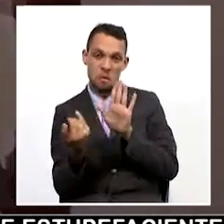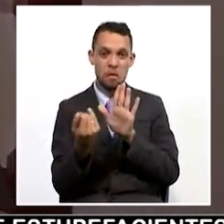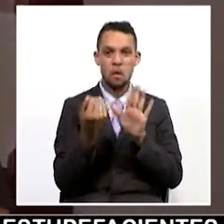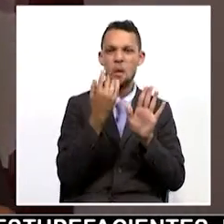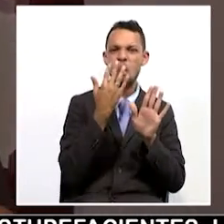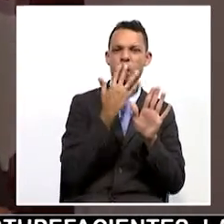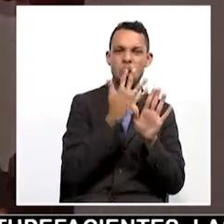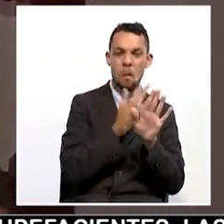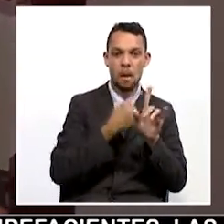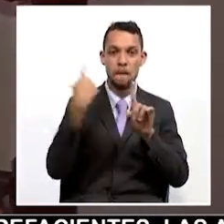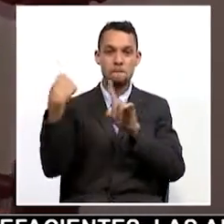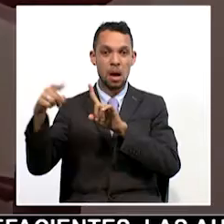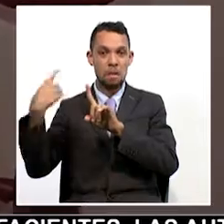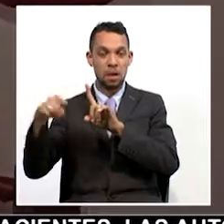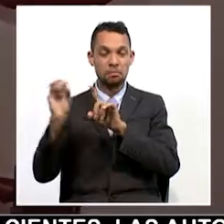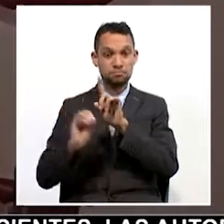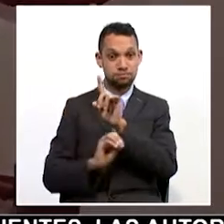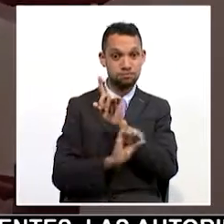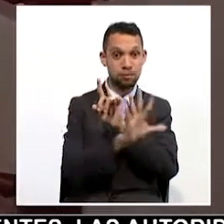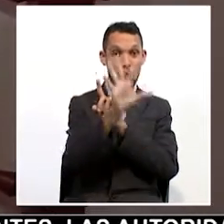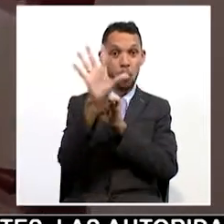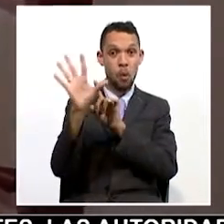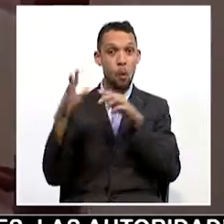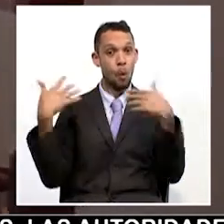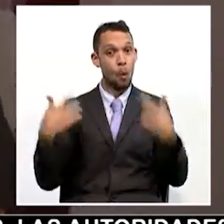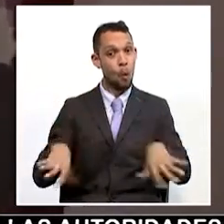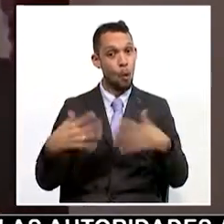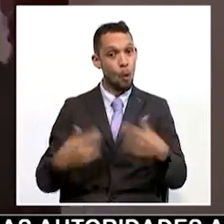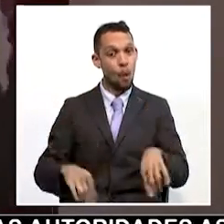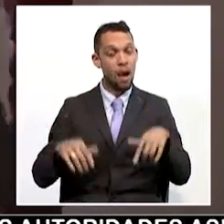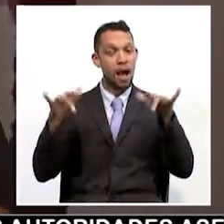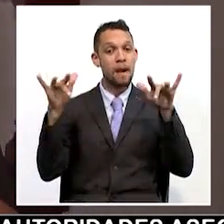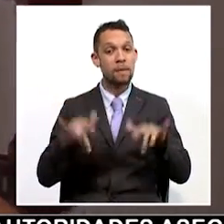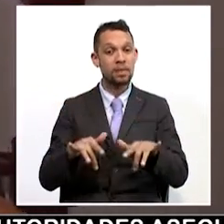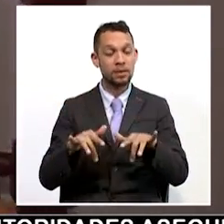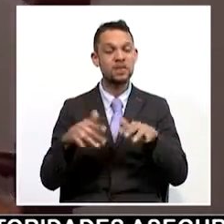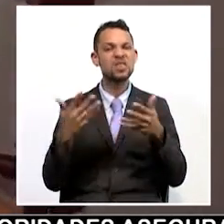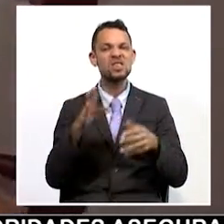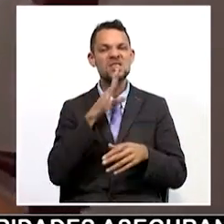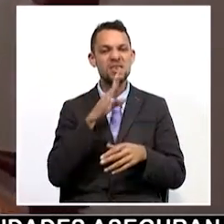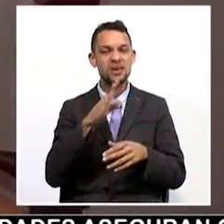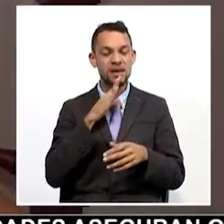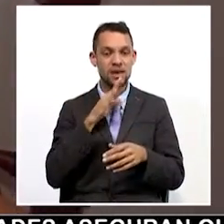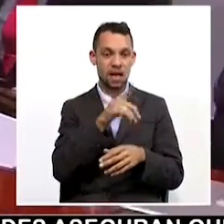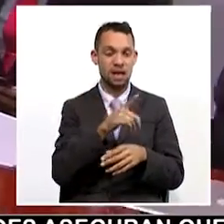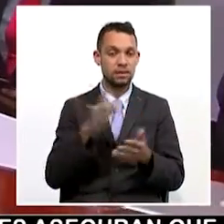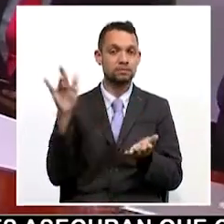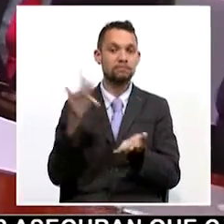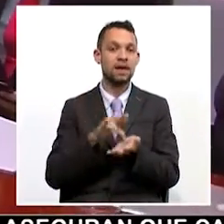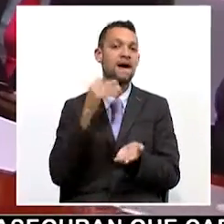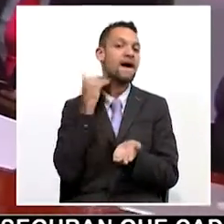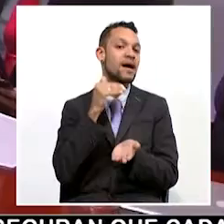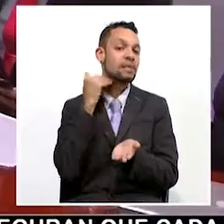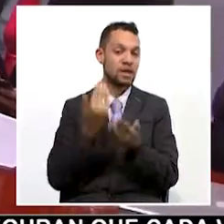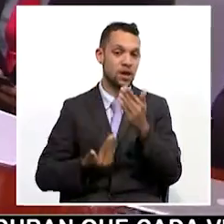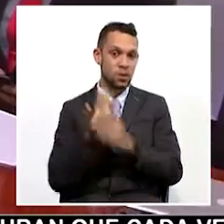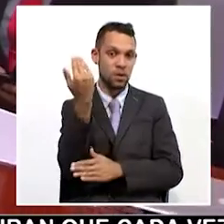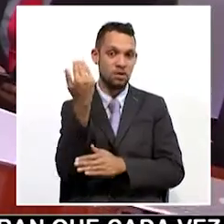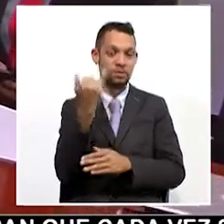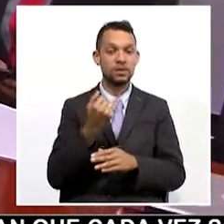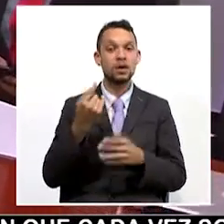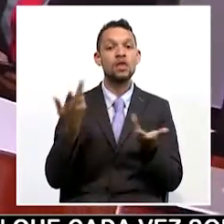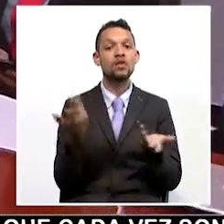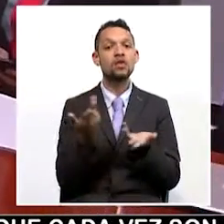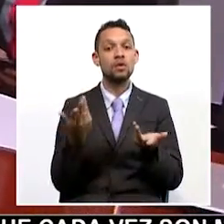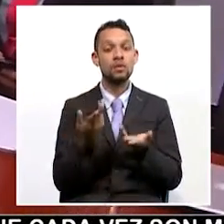nacional, que tendrá de hecho el lanzamiento acá en el Eje Cafetero, estará acá haciéndose en Armenia. La sede de Telecafé